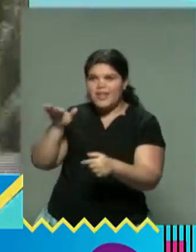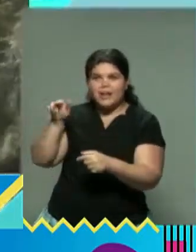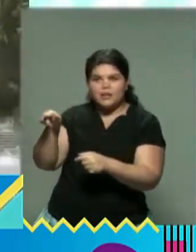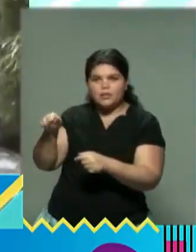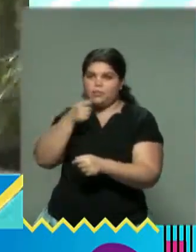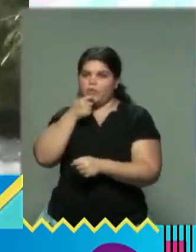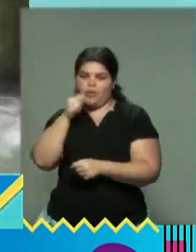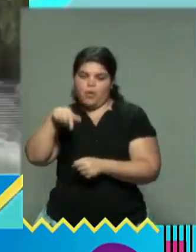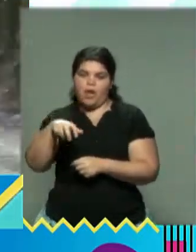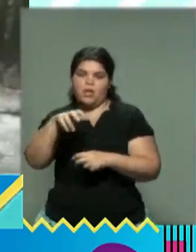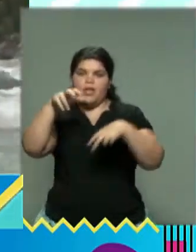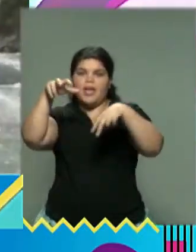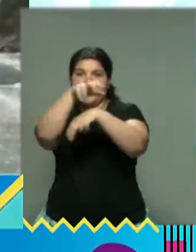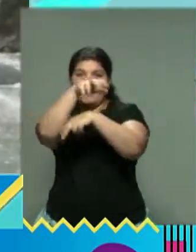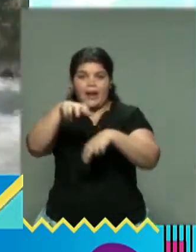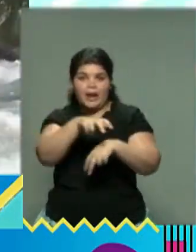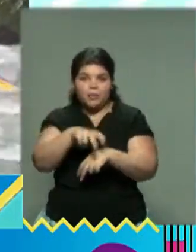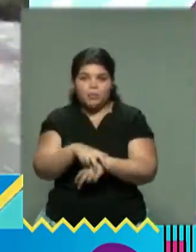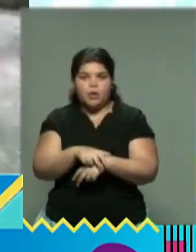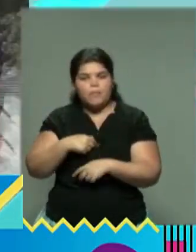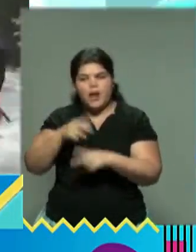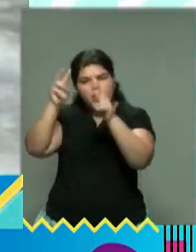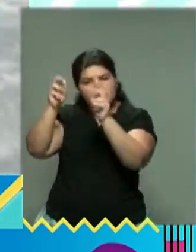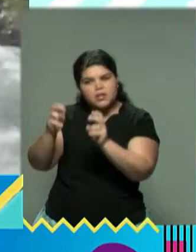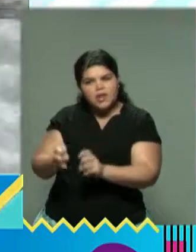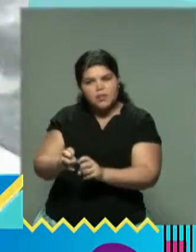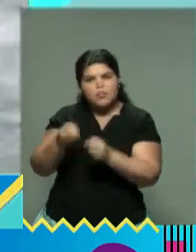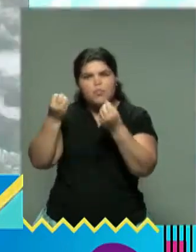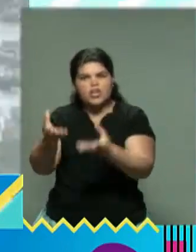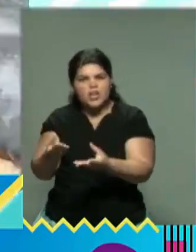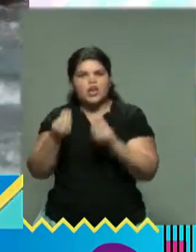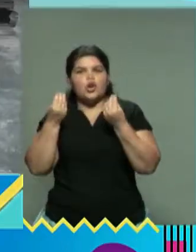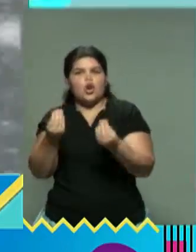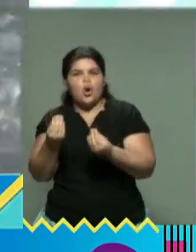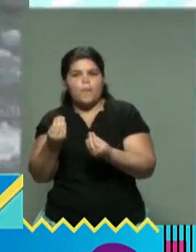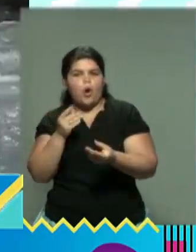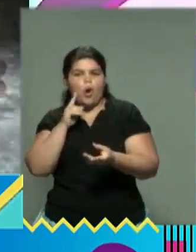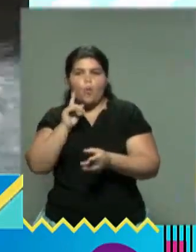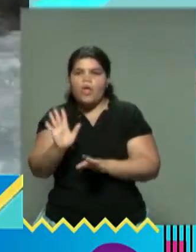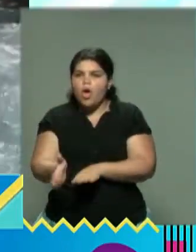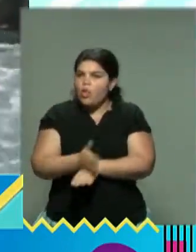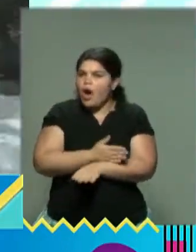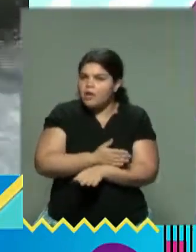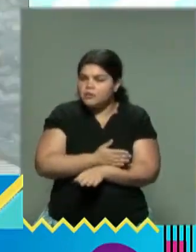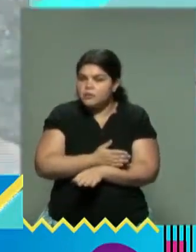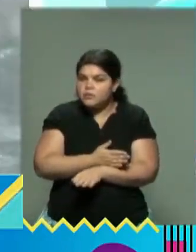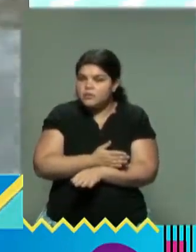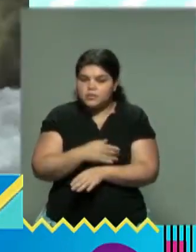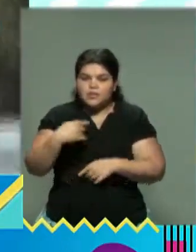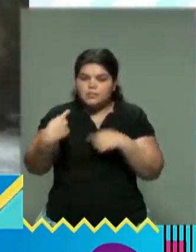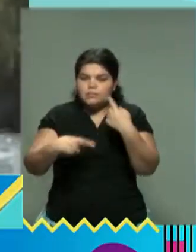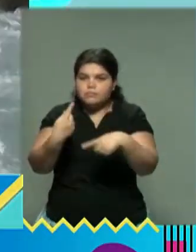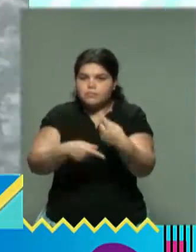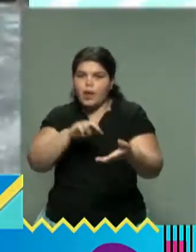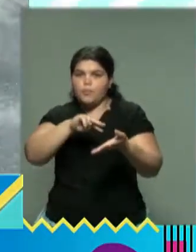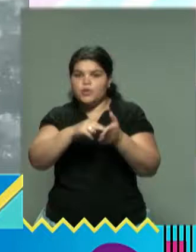el paracaidismo, se hace un estudio para saber por qué pasó y cómo evitar las cosas. Entonces hace que la gente cada día, de los problemas que